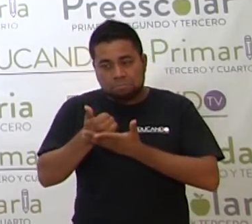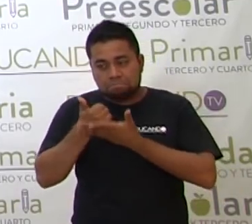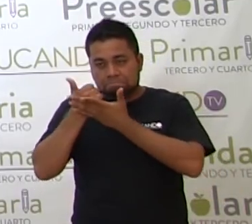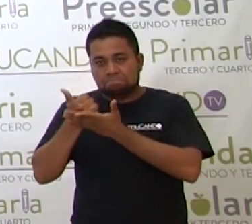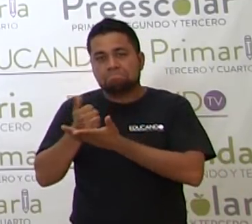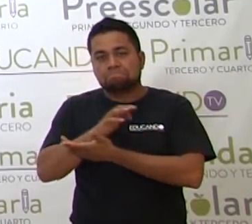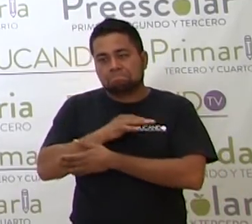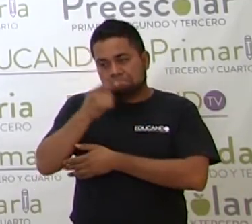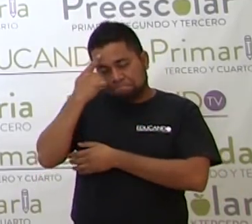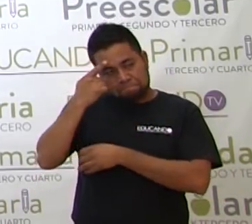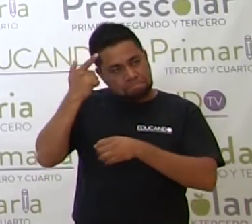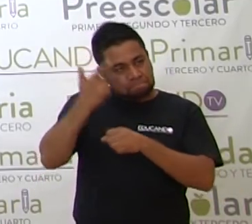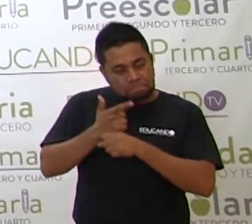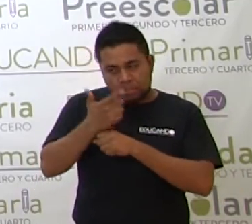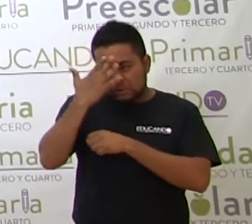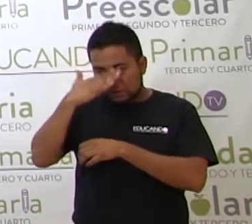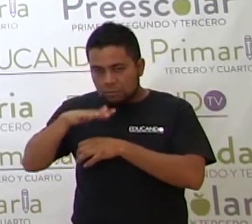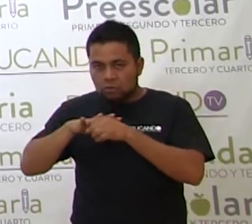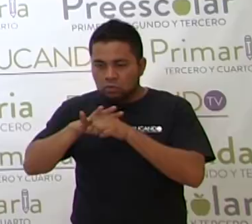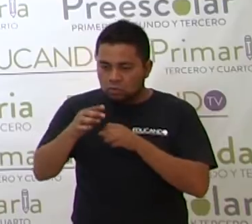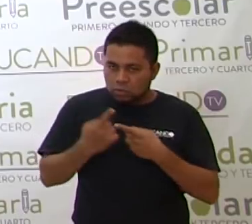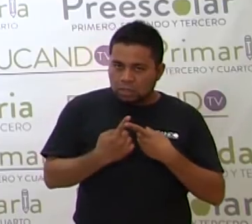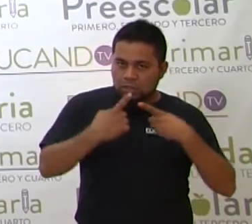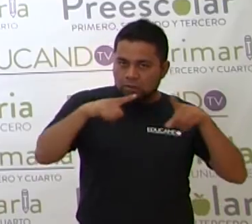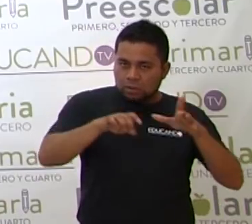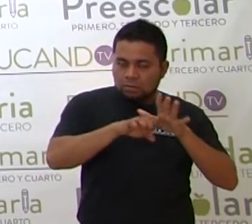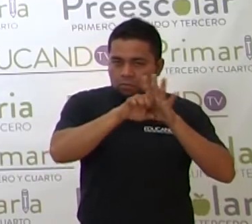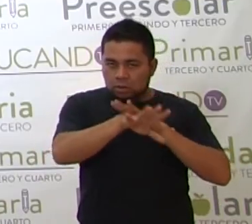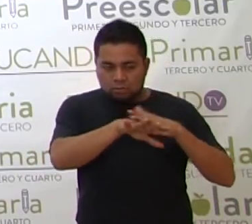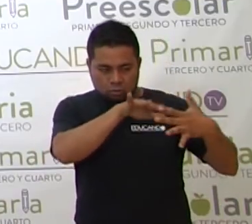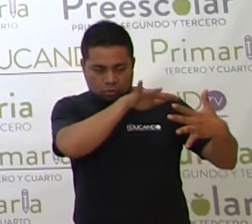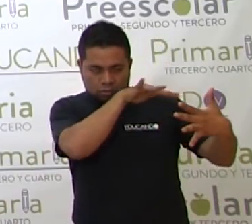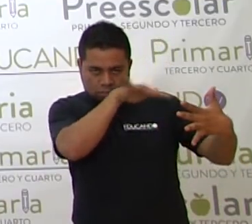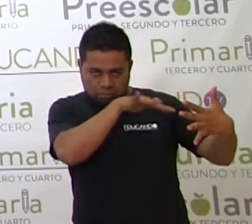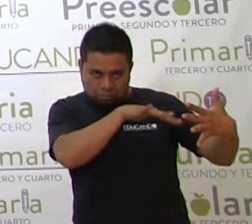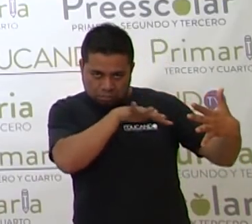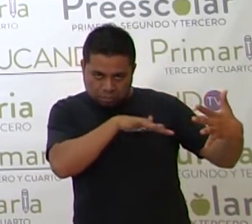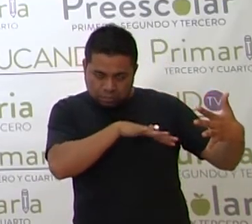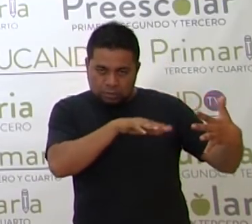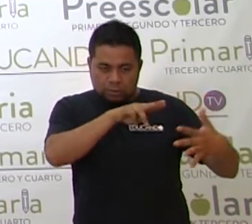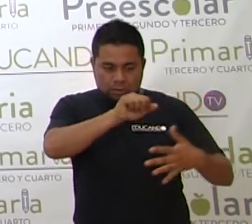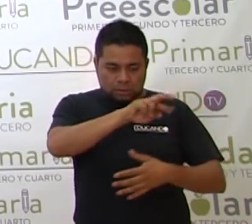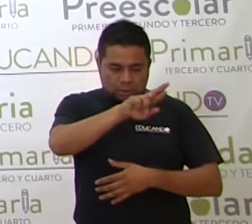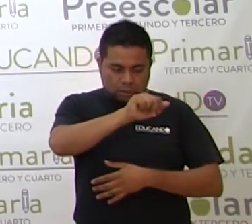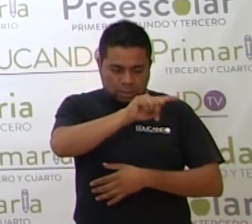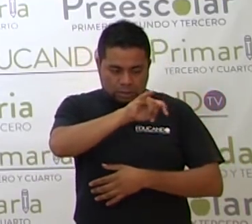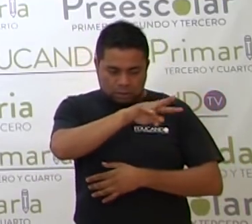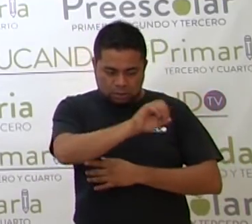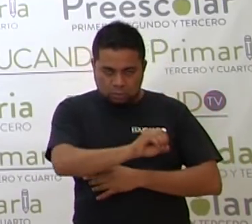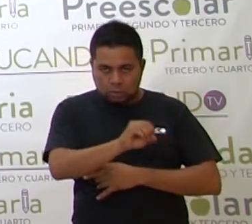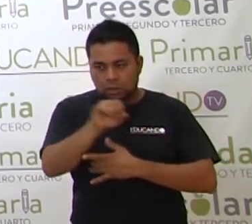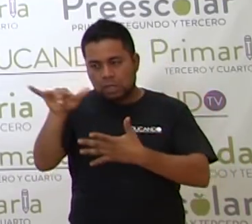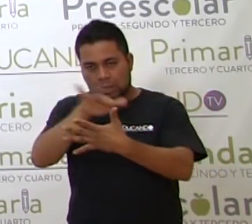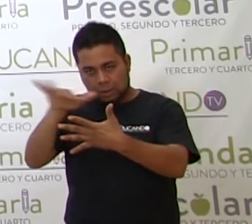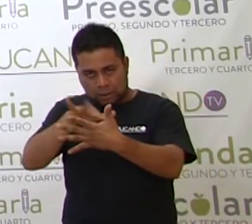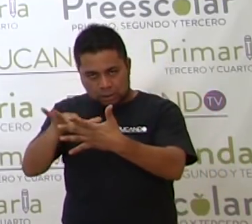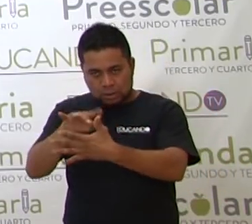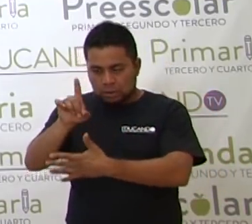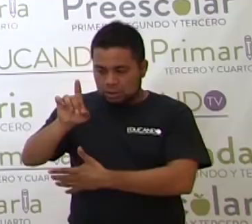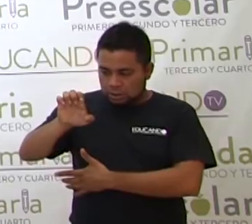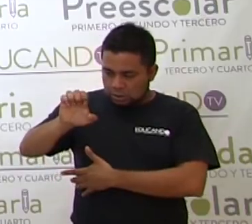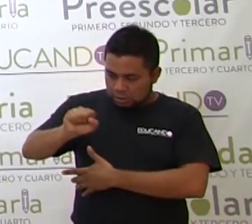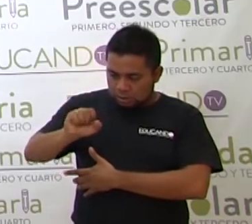identificar la diferencia entre un texto narrativo, mucha atención, y un texto